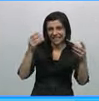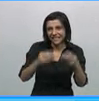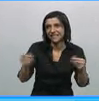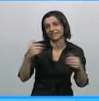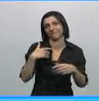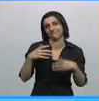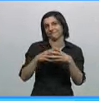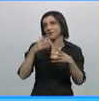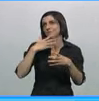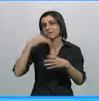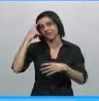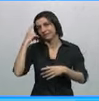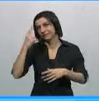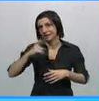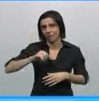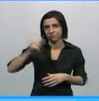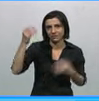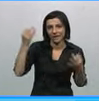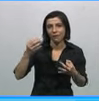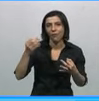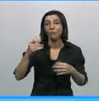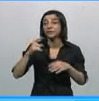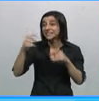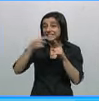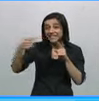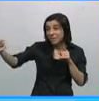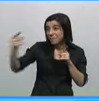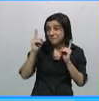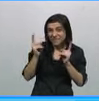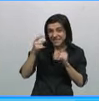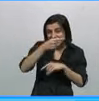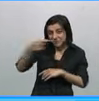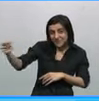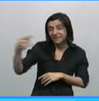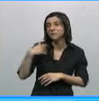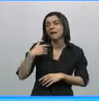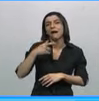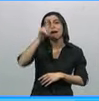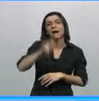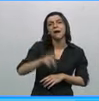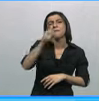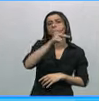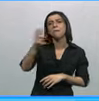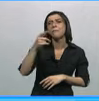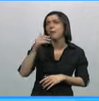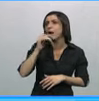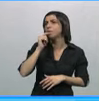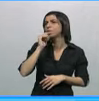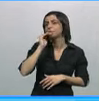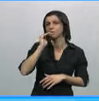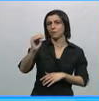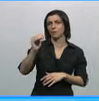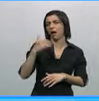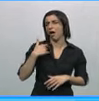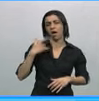partido y demás, en esa semana el Papa le había preguntado en una de sus recorridas ahí por la Plaza de San Pedro y había dicho, ganamos seguro. Cuando viste ese